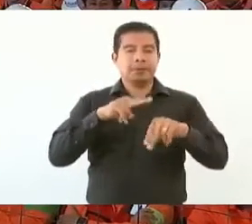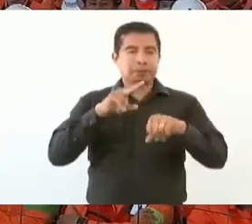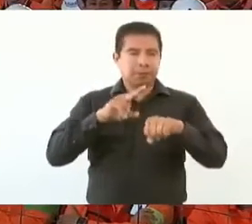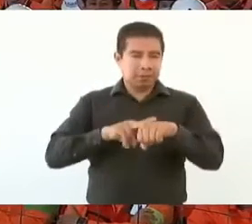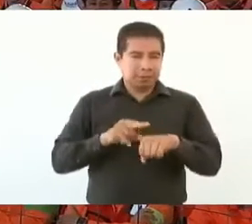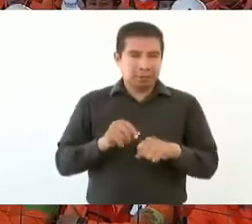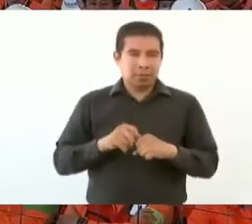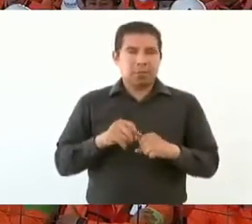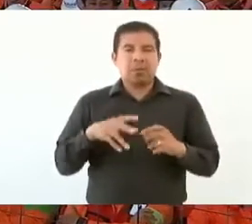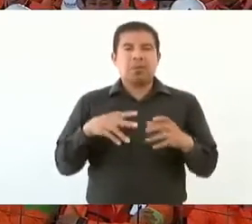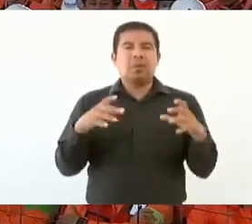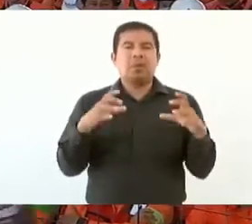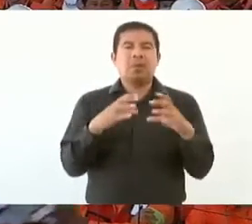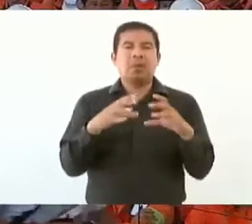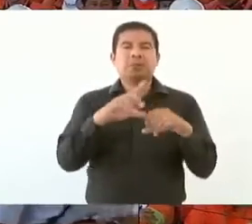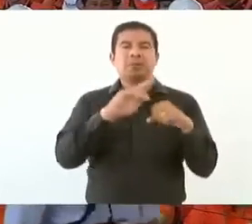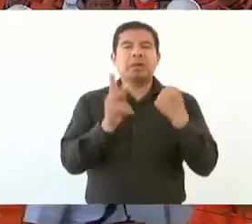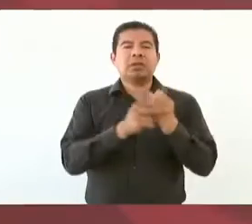sin el trabajo,